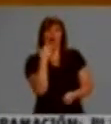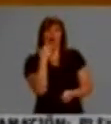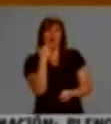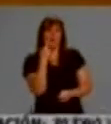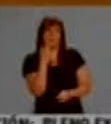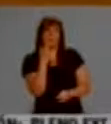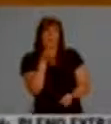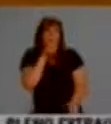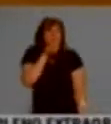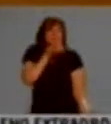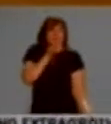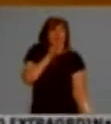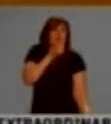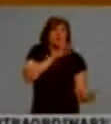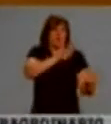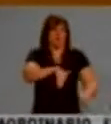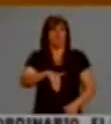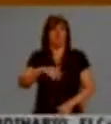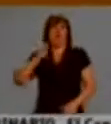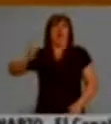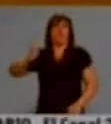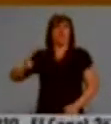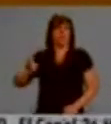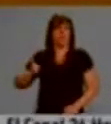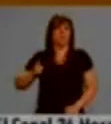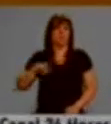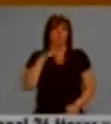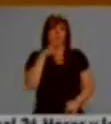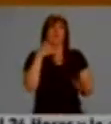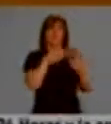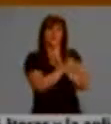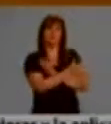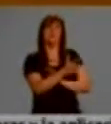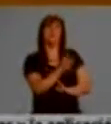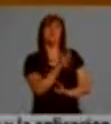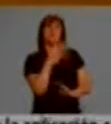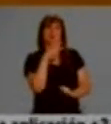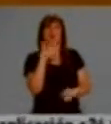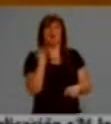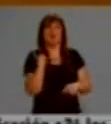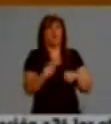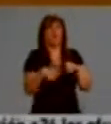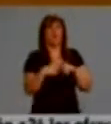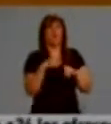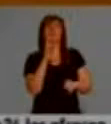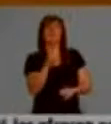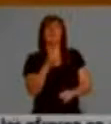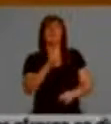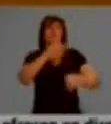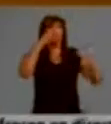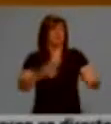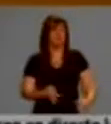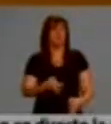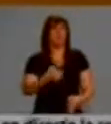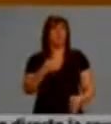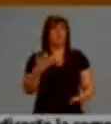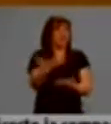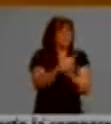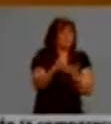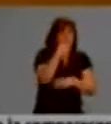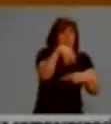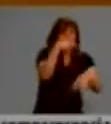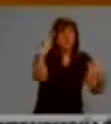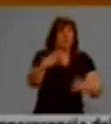en acusaciones vehementes, dan por bueno, seguro y probado todo lo que se publica e